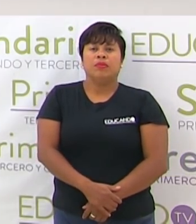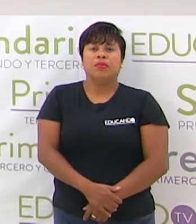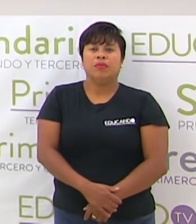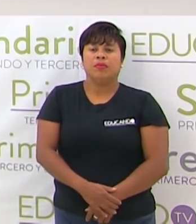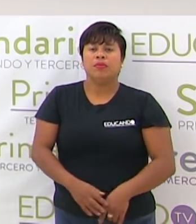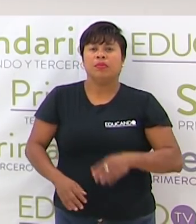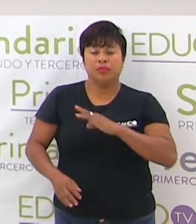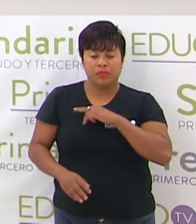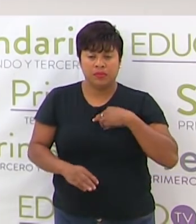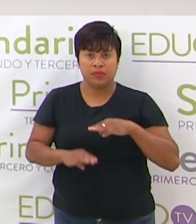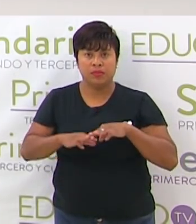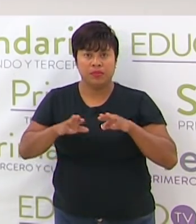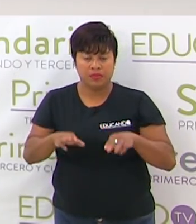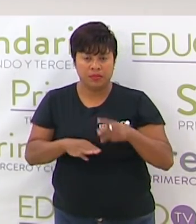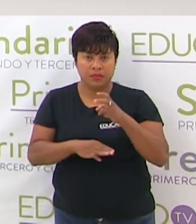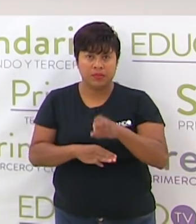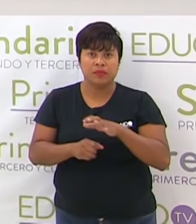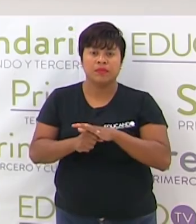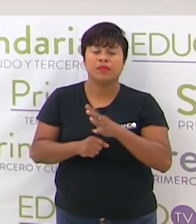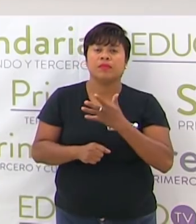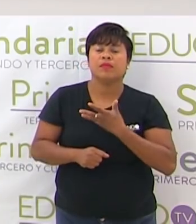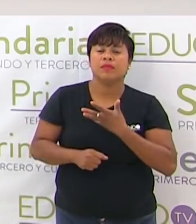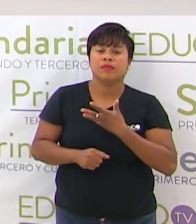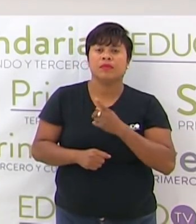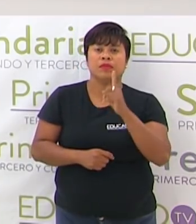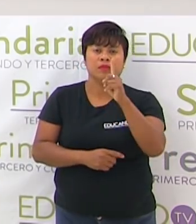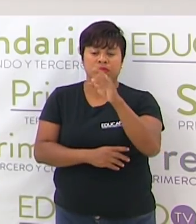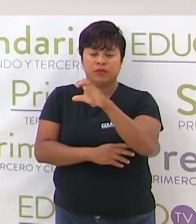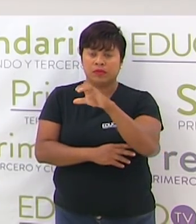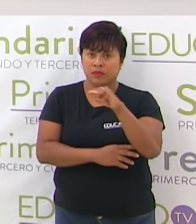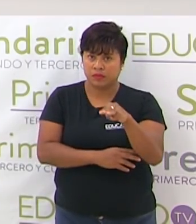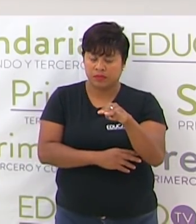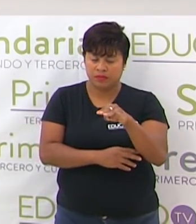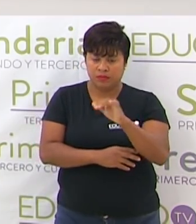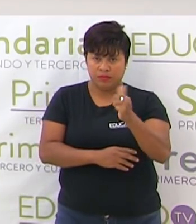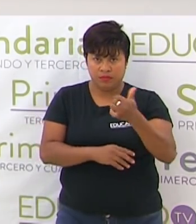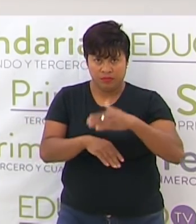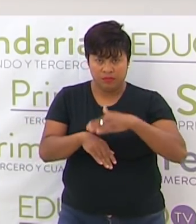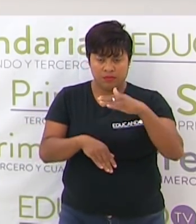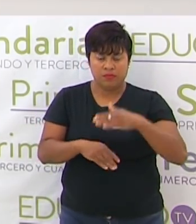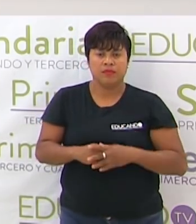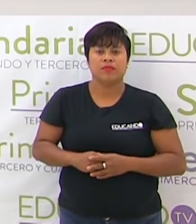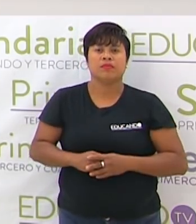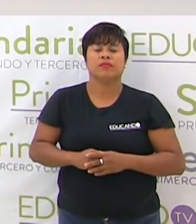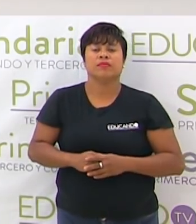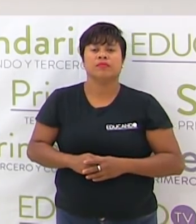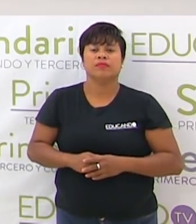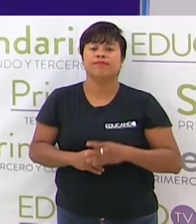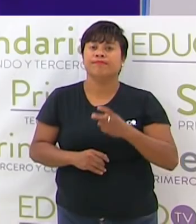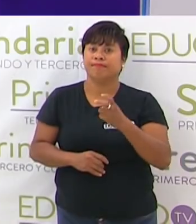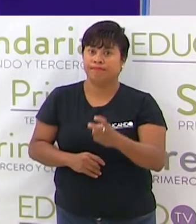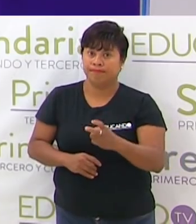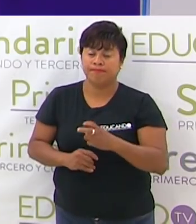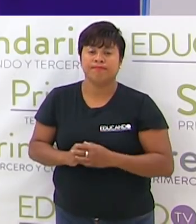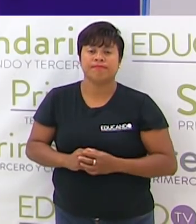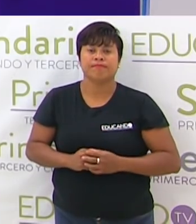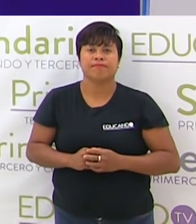Vamos a medirle aquí y aquí tendría 1 centímetro más. Aquí